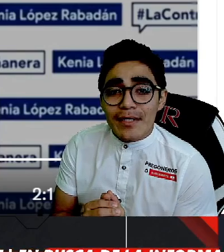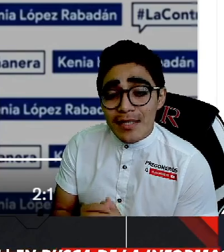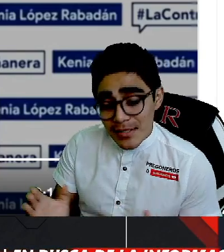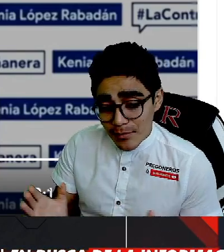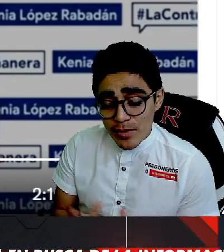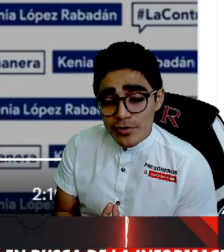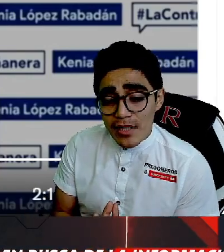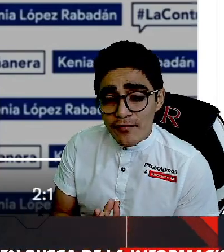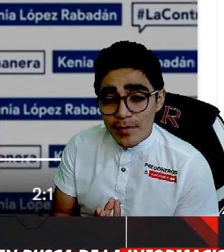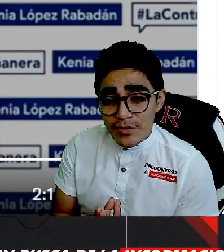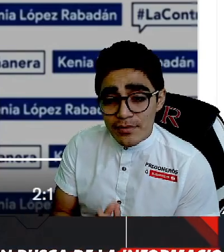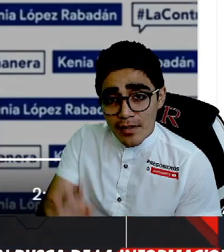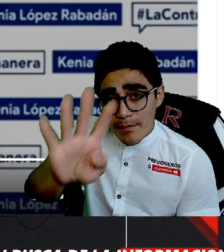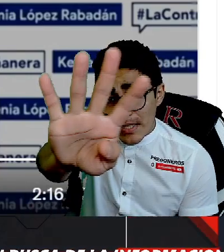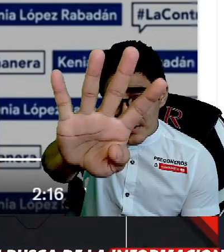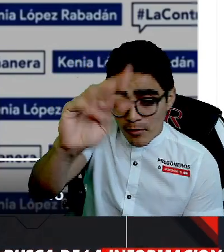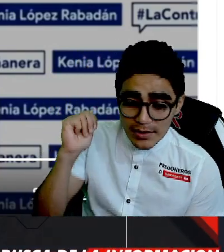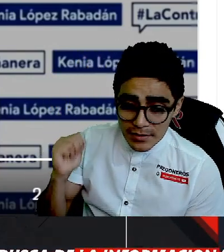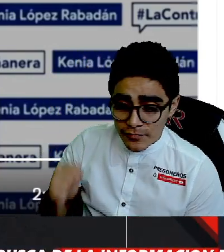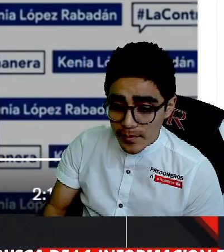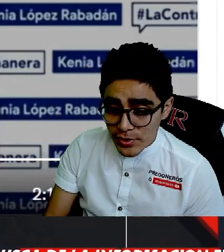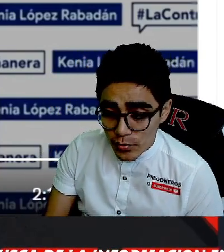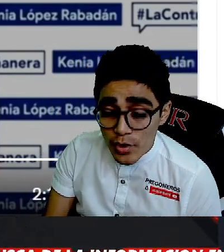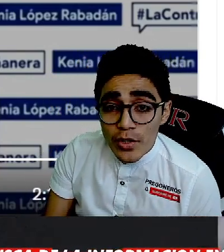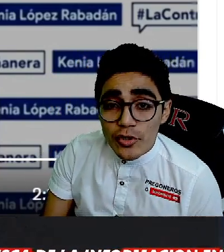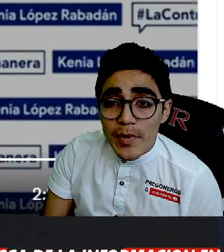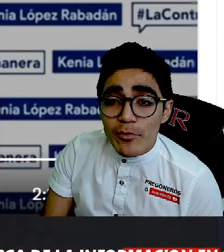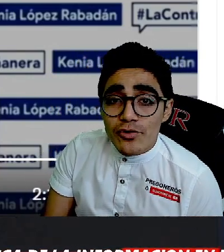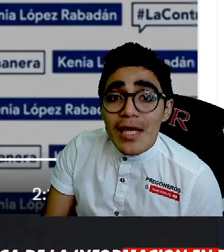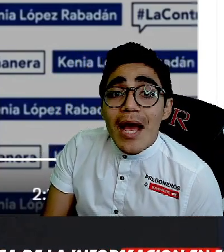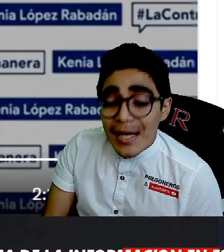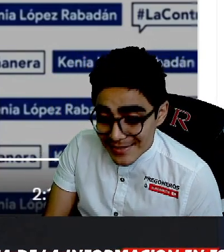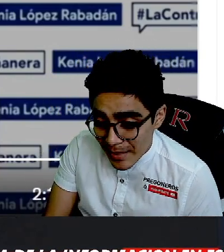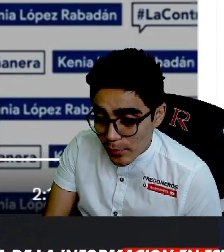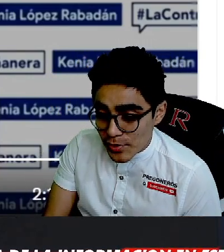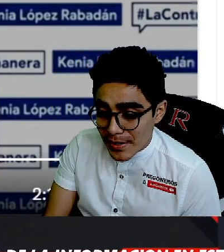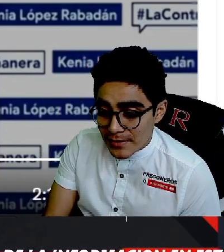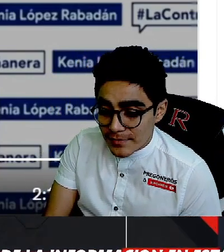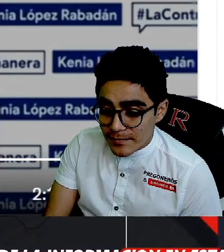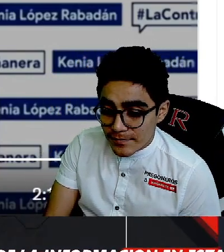Recuerden, estamos en busca de la información para esta cuarta transformación. Nos vemos hasta la próxima.